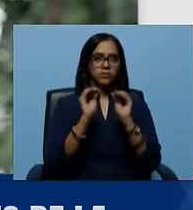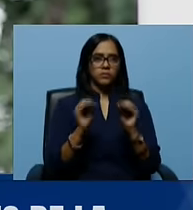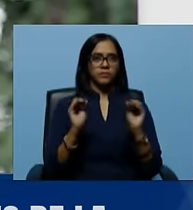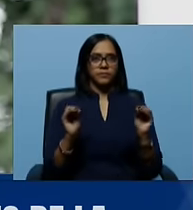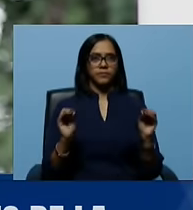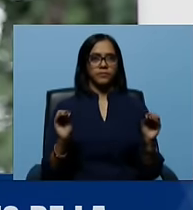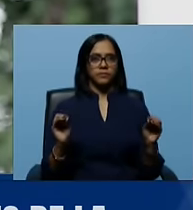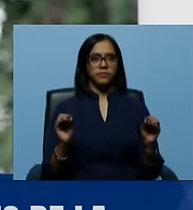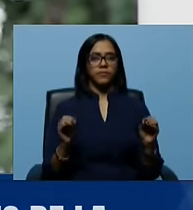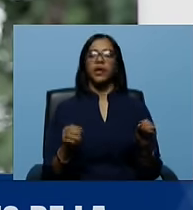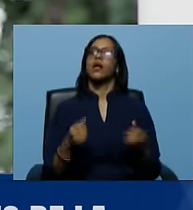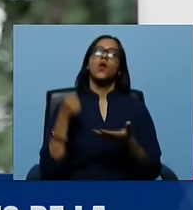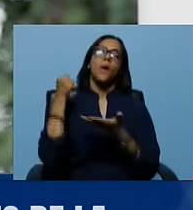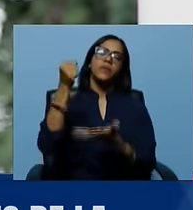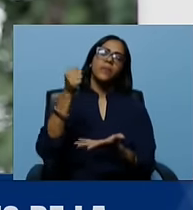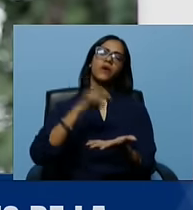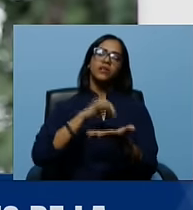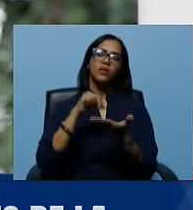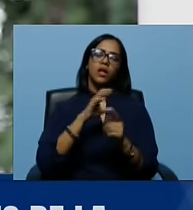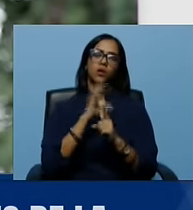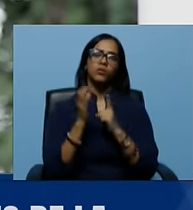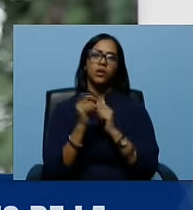los Premios Nacionales de Cultura